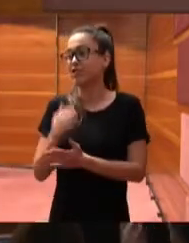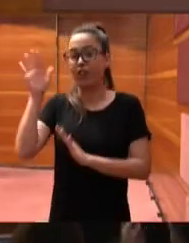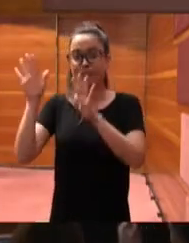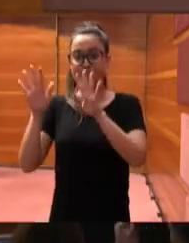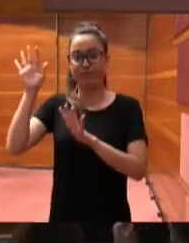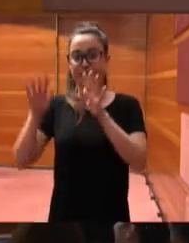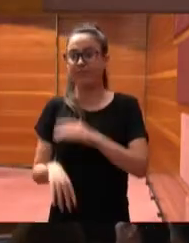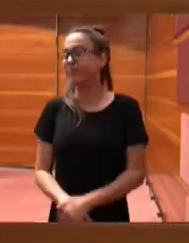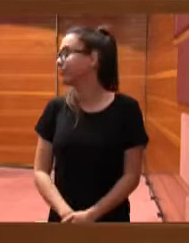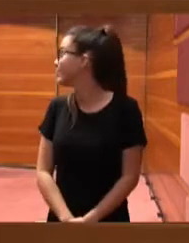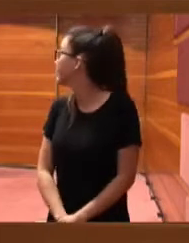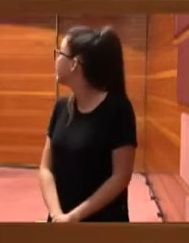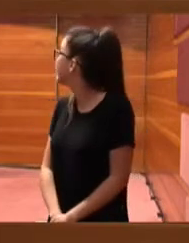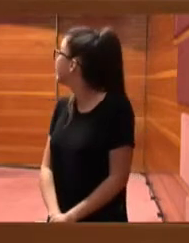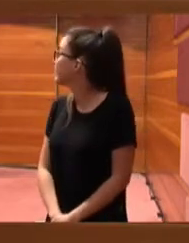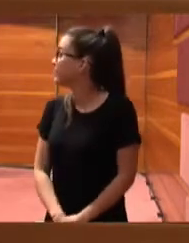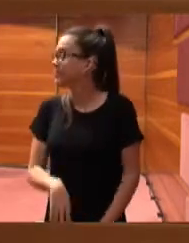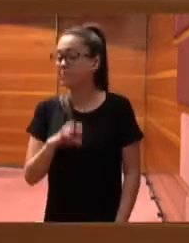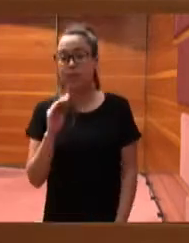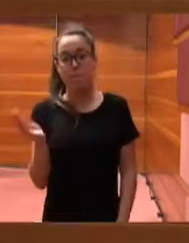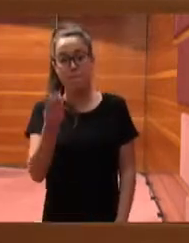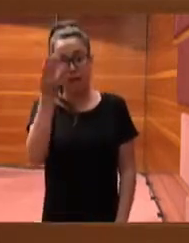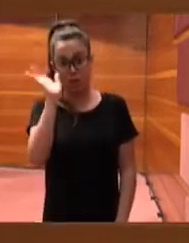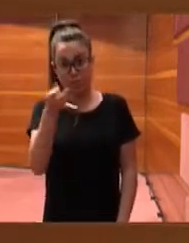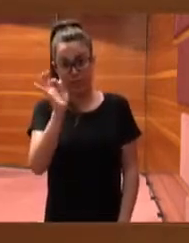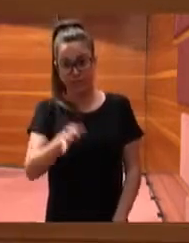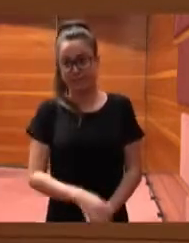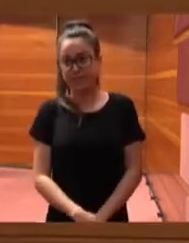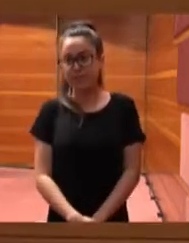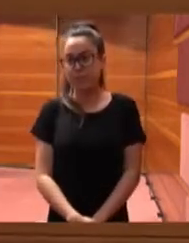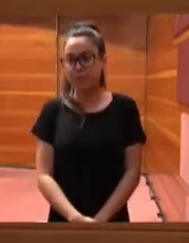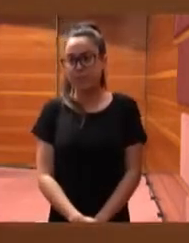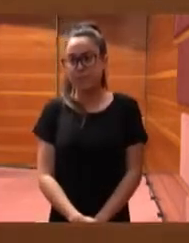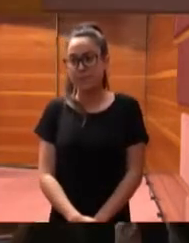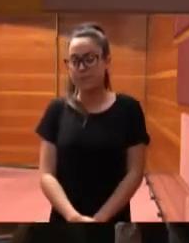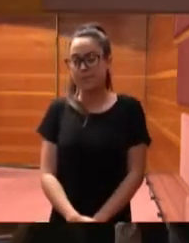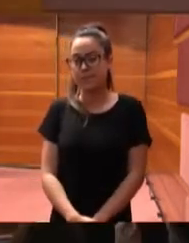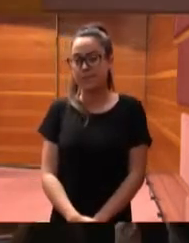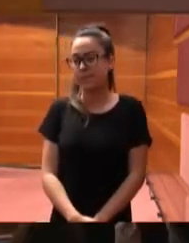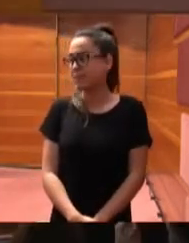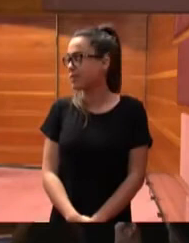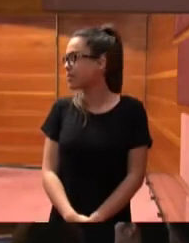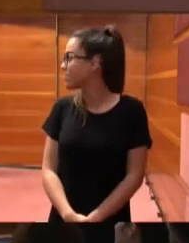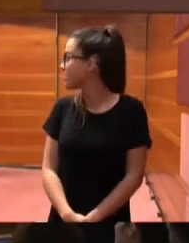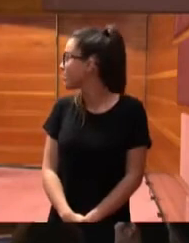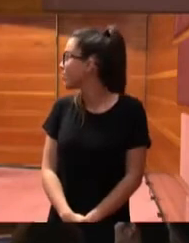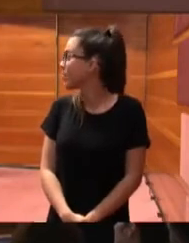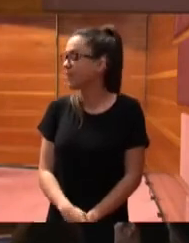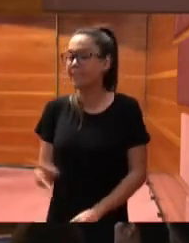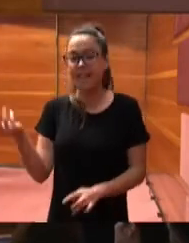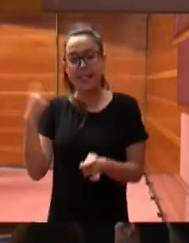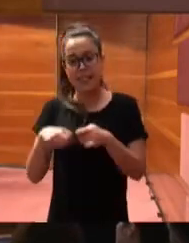Hombre, mucho mejor, ¿no? Claro que sí. Hay que comprar el chocolate de mercado